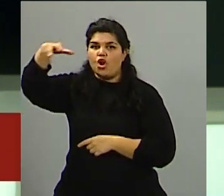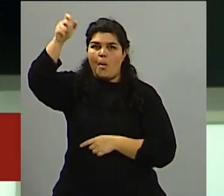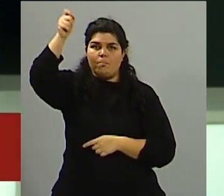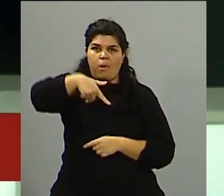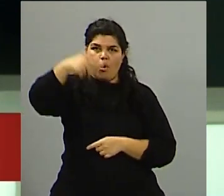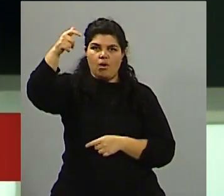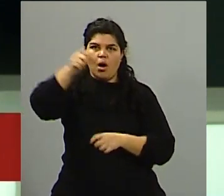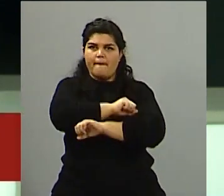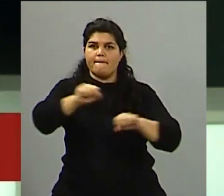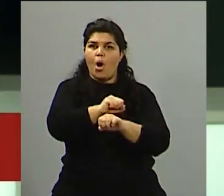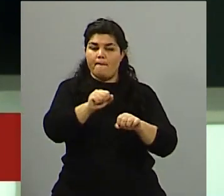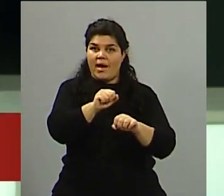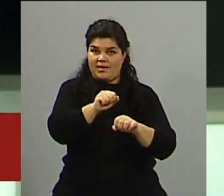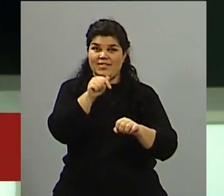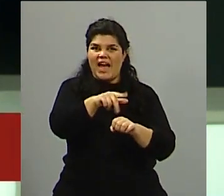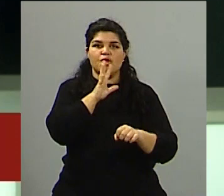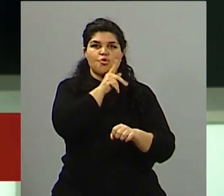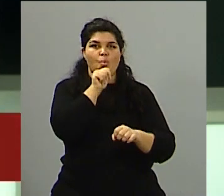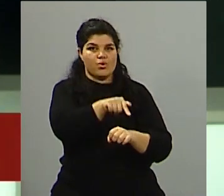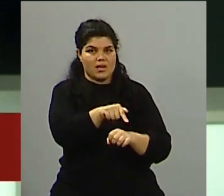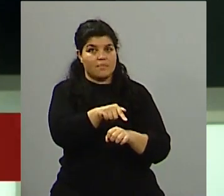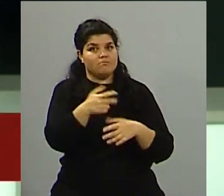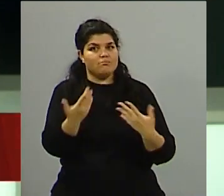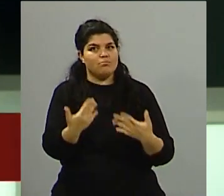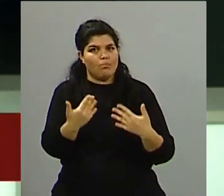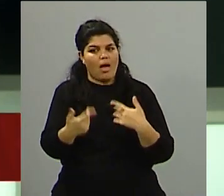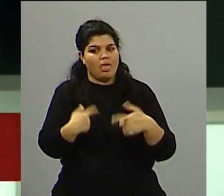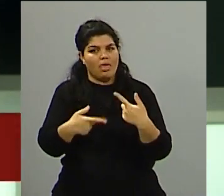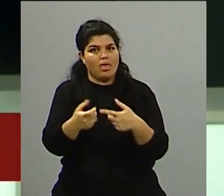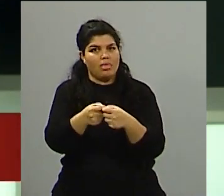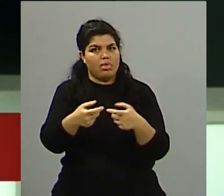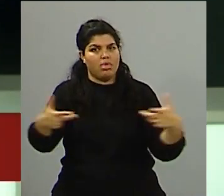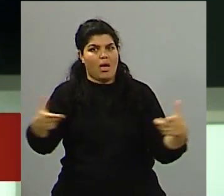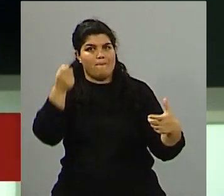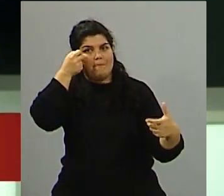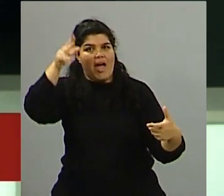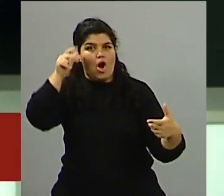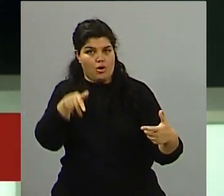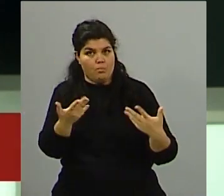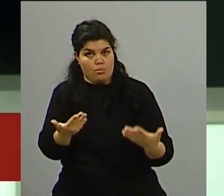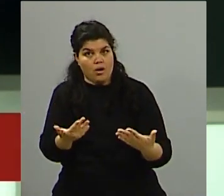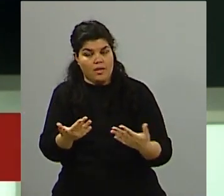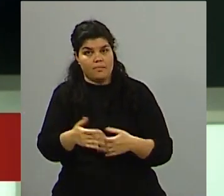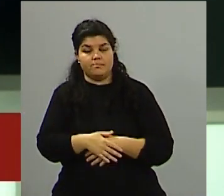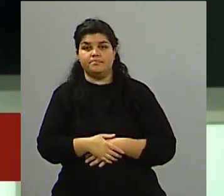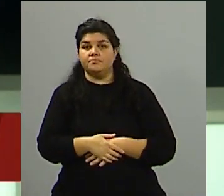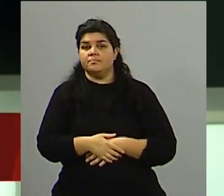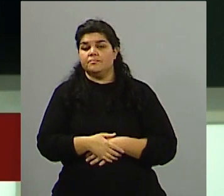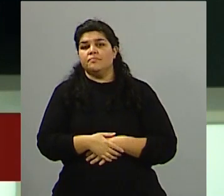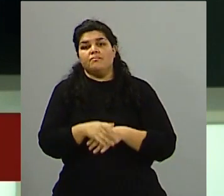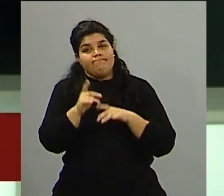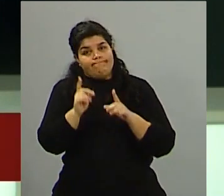profundo o territorio profundo ruso, ¿sí? Y esto puede seguir trayendo cada vez más consecuencias a un otro lado y con el problema de que